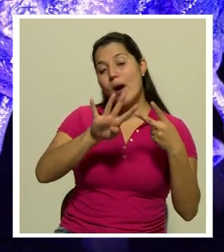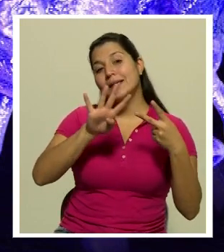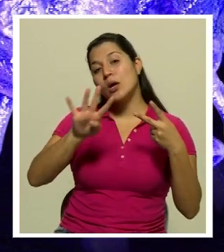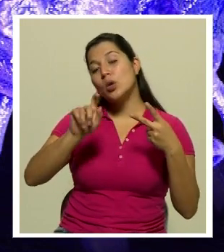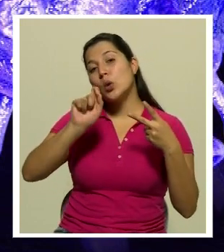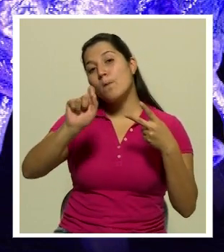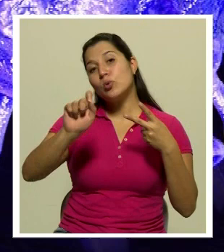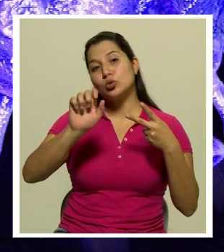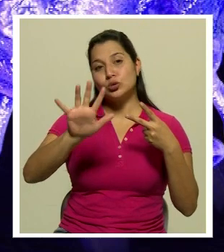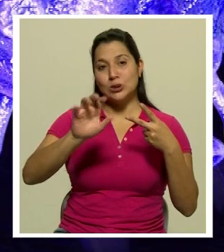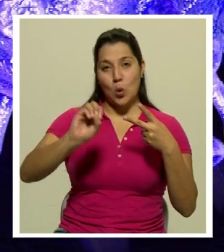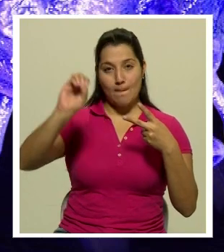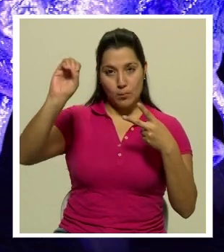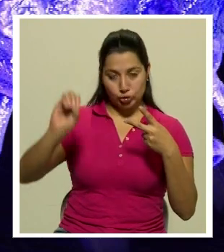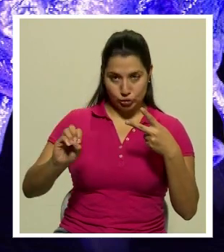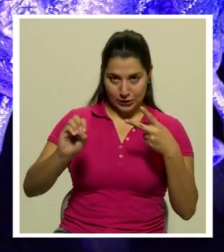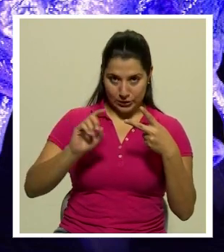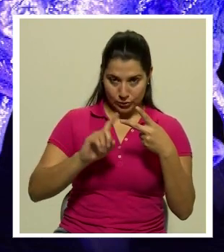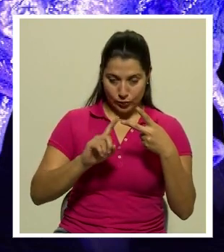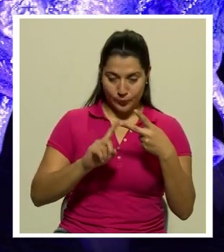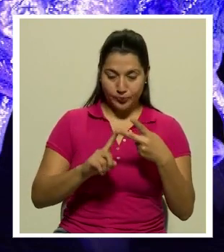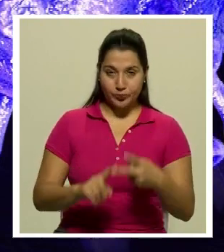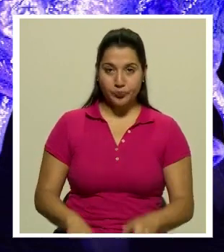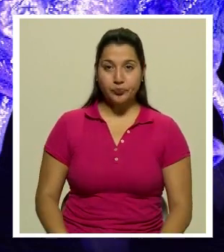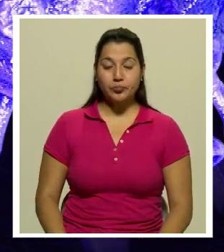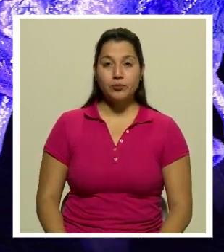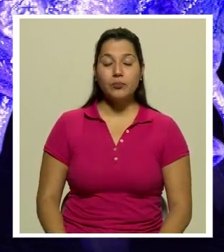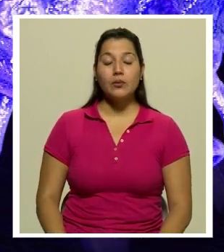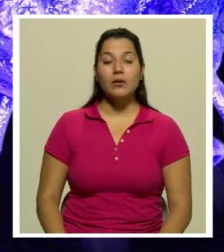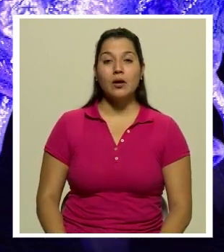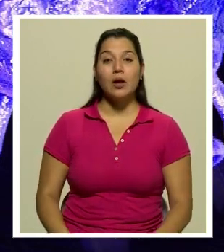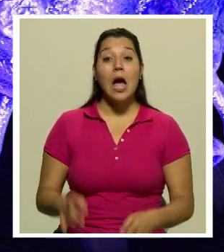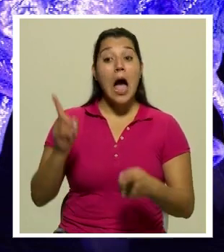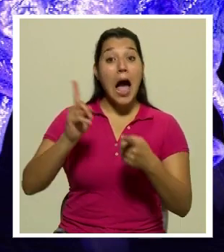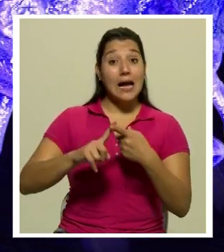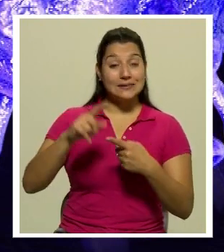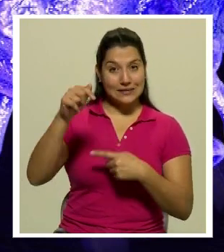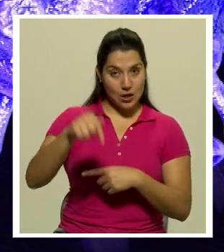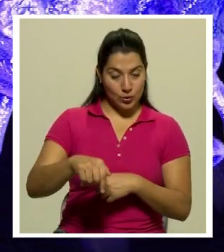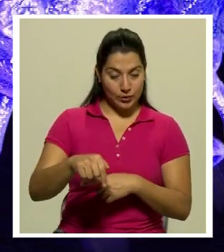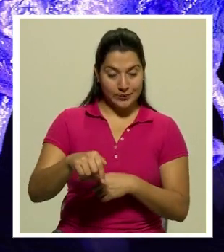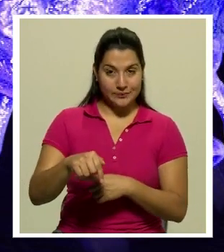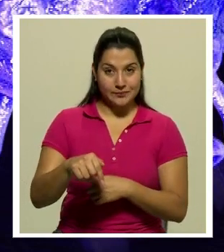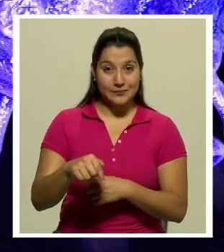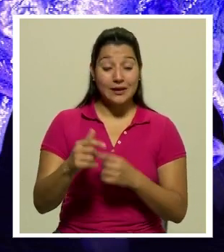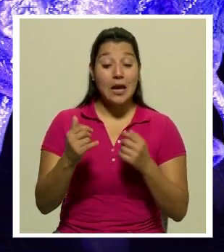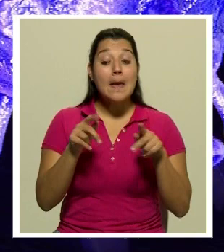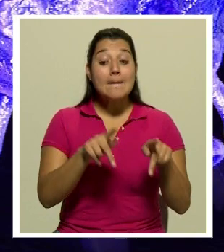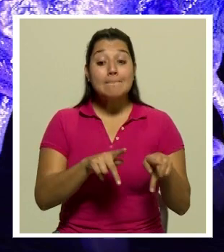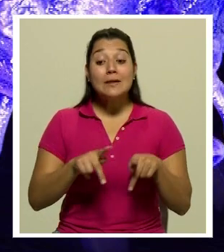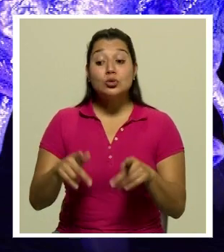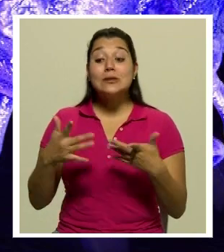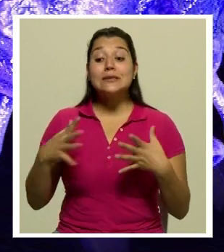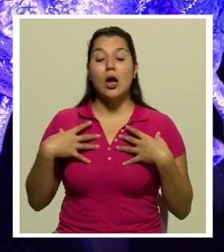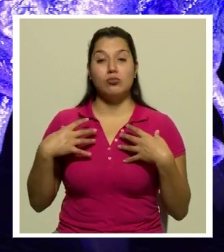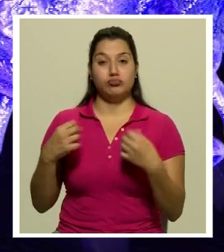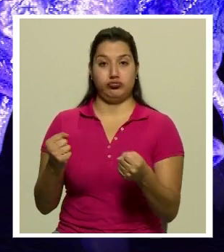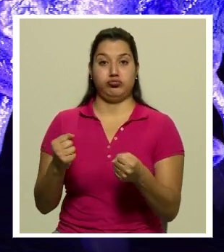44.5% del total de contagiados contabilizados hasta el día de hoy. Las personas recuperadas